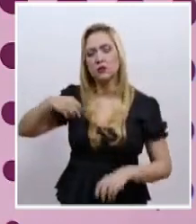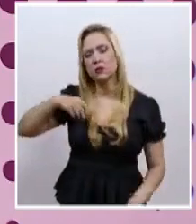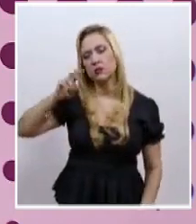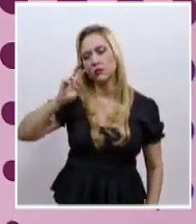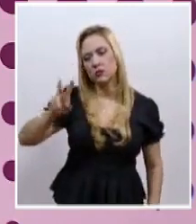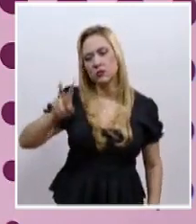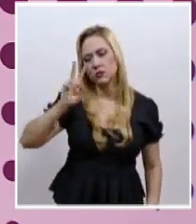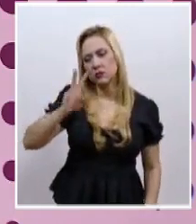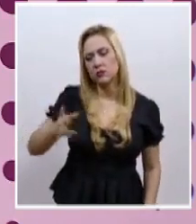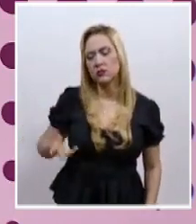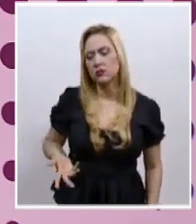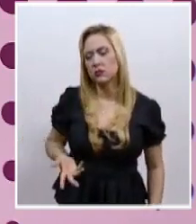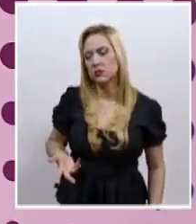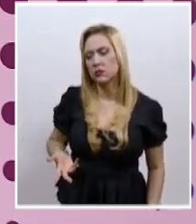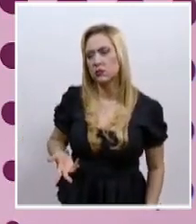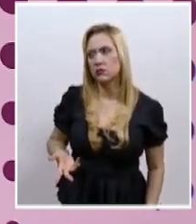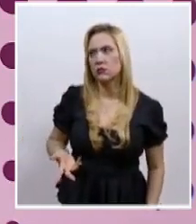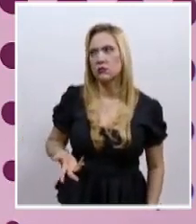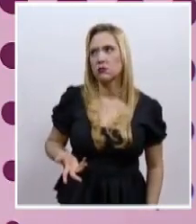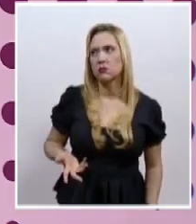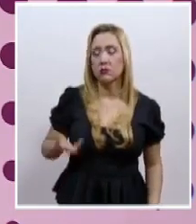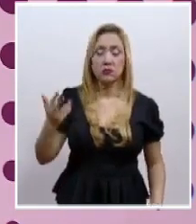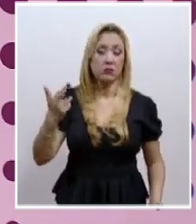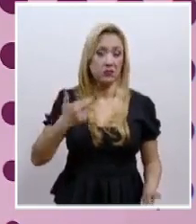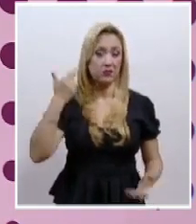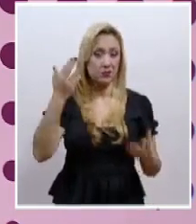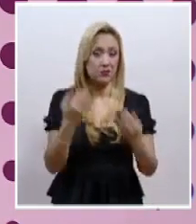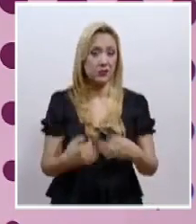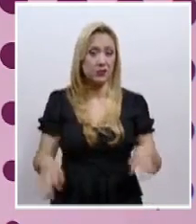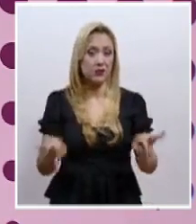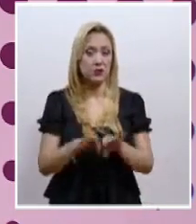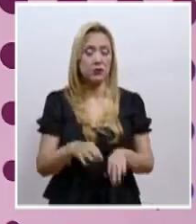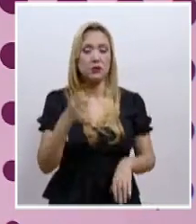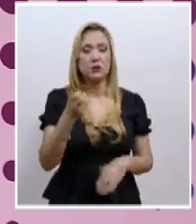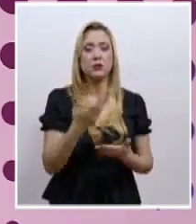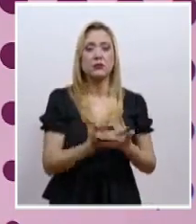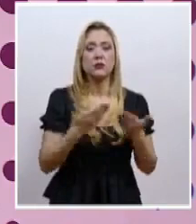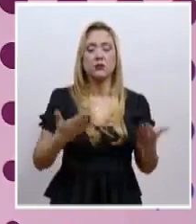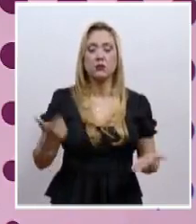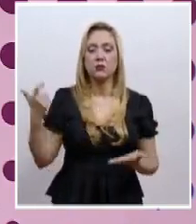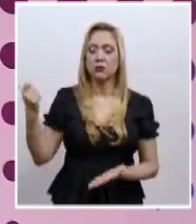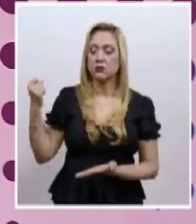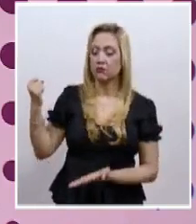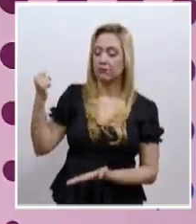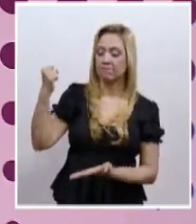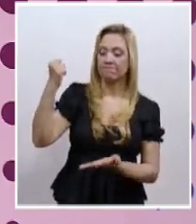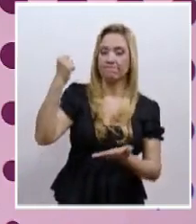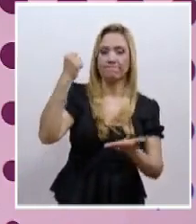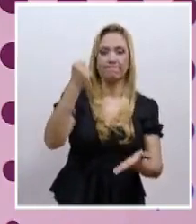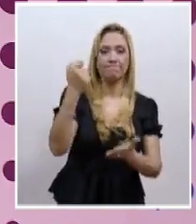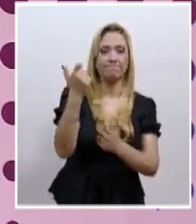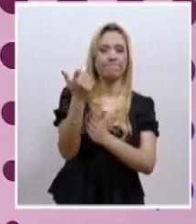consideramos, o muchos consideramos, que eran vitales, y hemos destinado